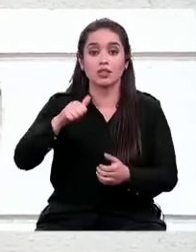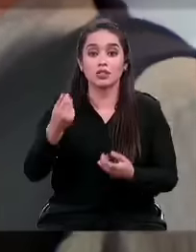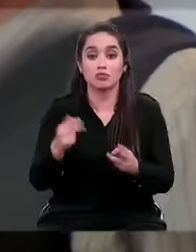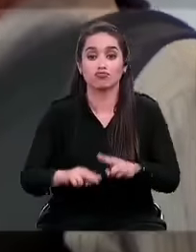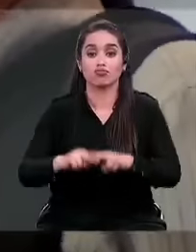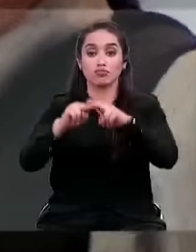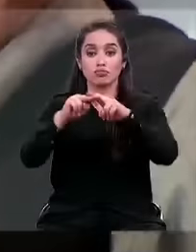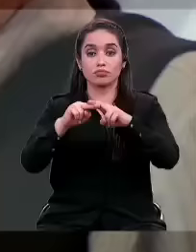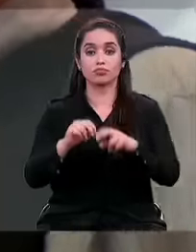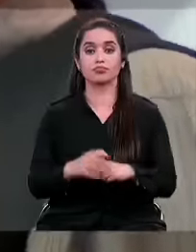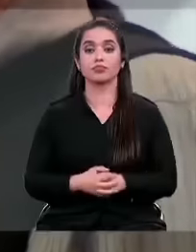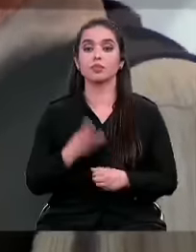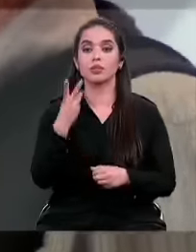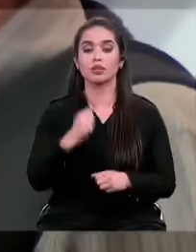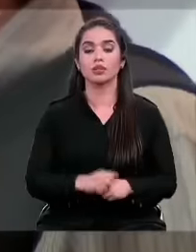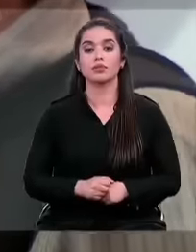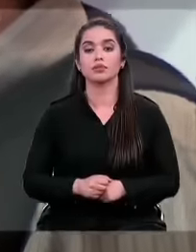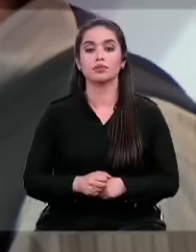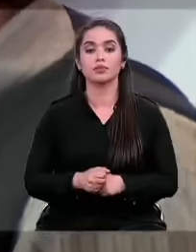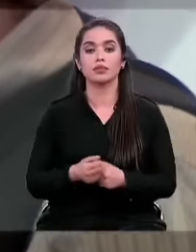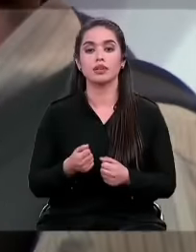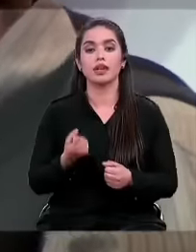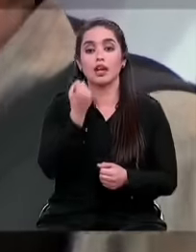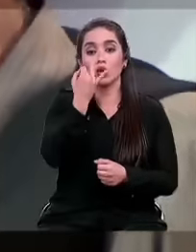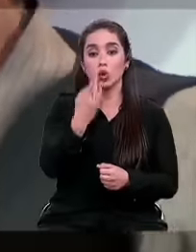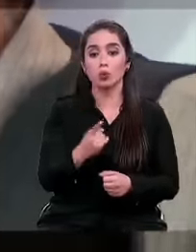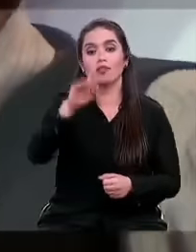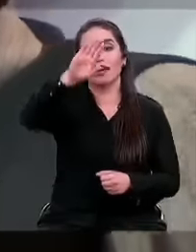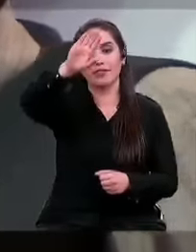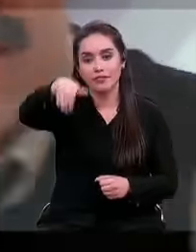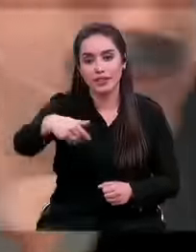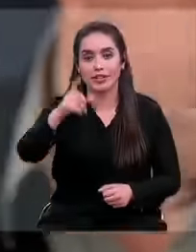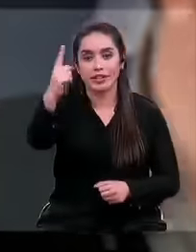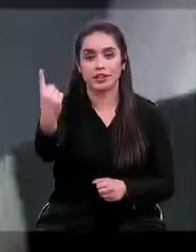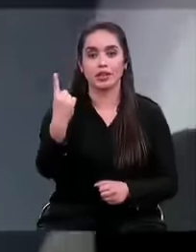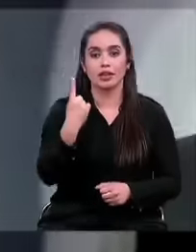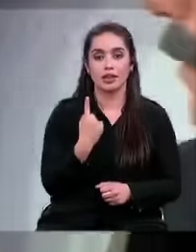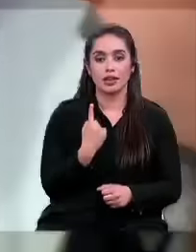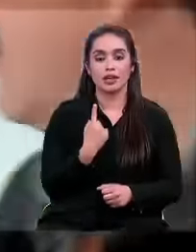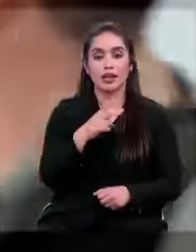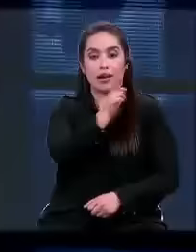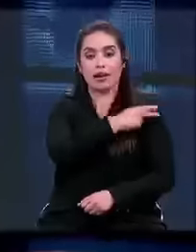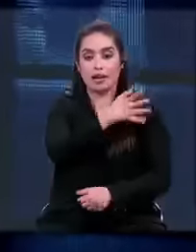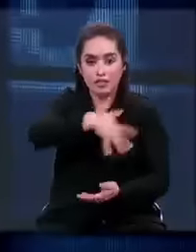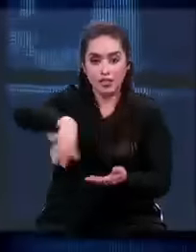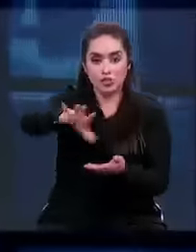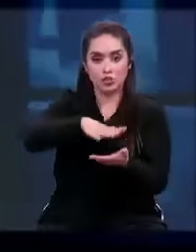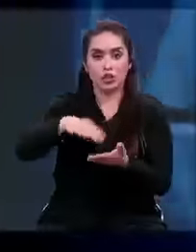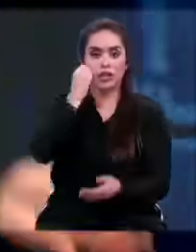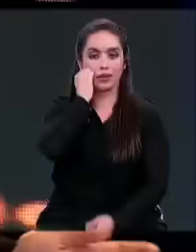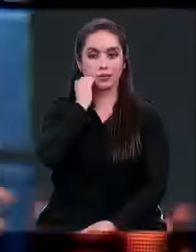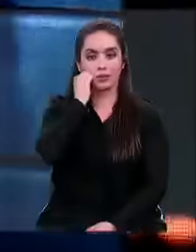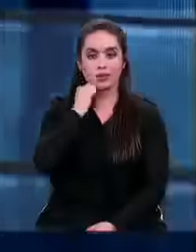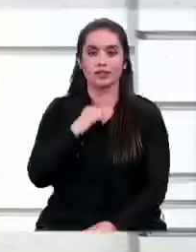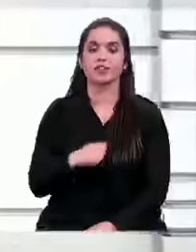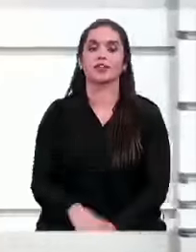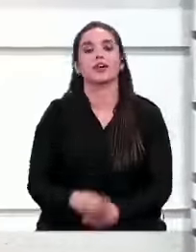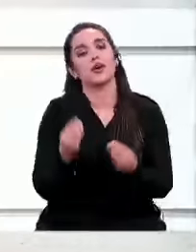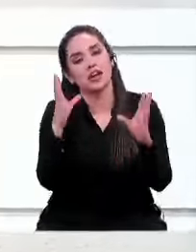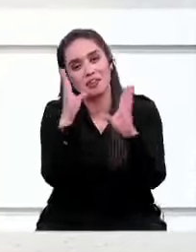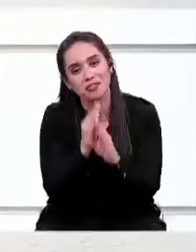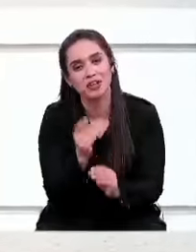de... ¿Cuánto es? La cifra la entregará la jefa zonal de Plásticos Marambio. ¡Qué más se la queda! ¡Ya, venga! Ya, ¿cuánto el monto, Roy? Hola,